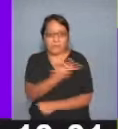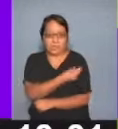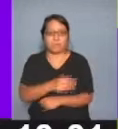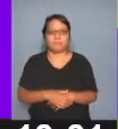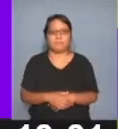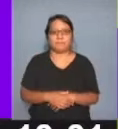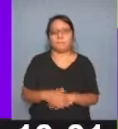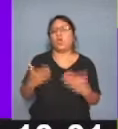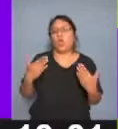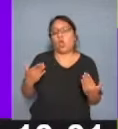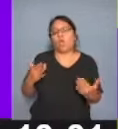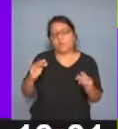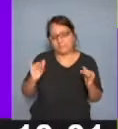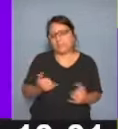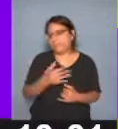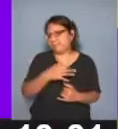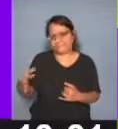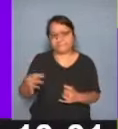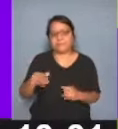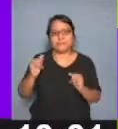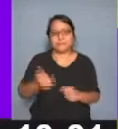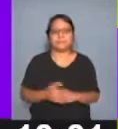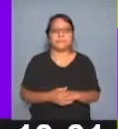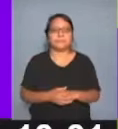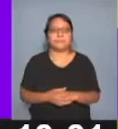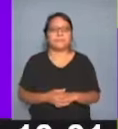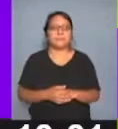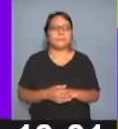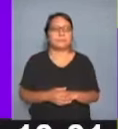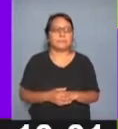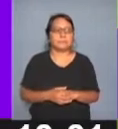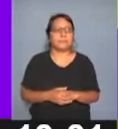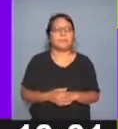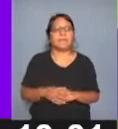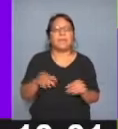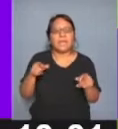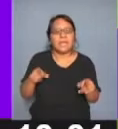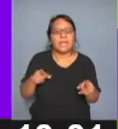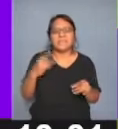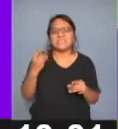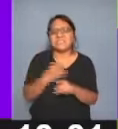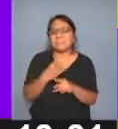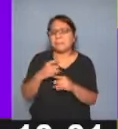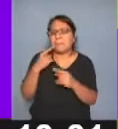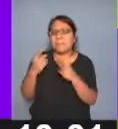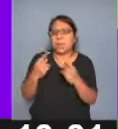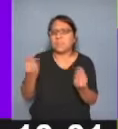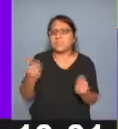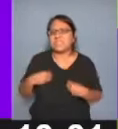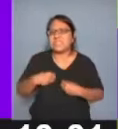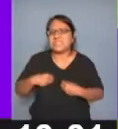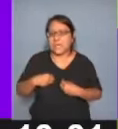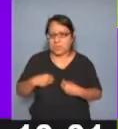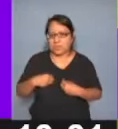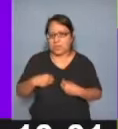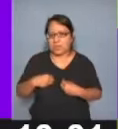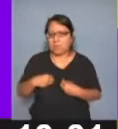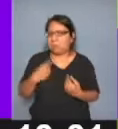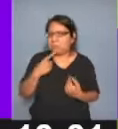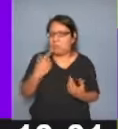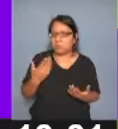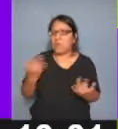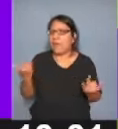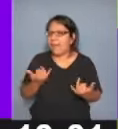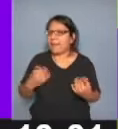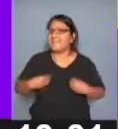Por supuesto que sí, algo para resaltar que siempre se pregunta es sobre la cuestión de los síntomas. Si